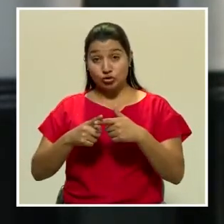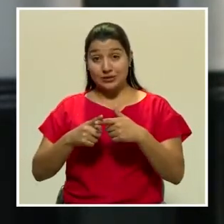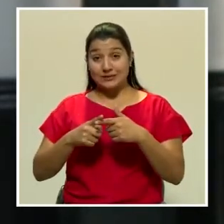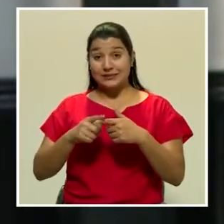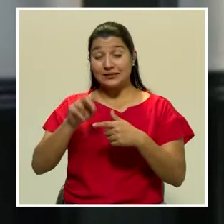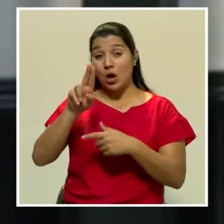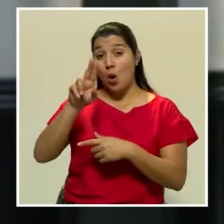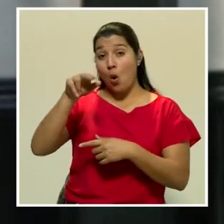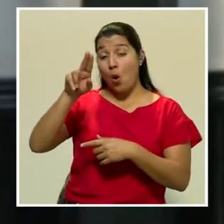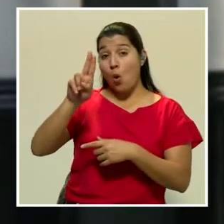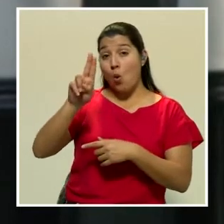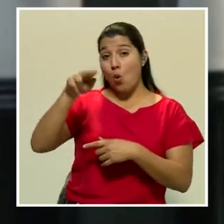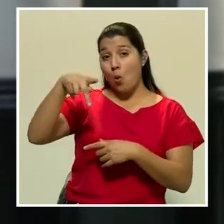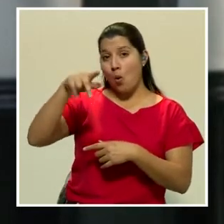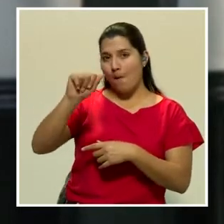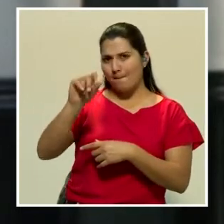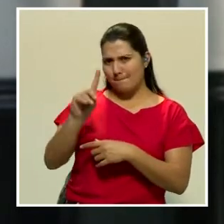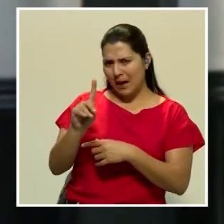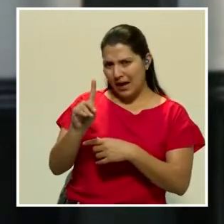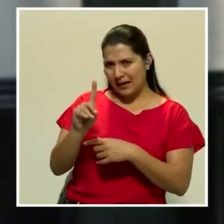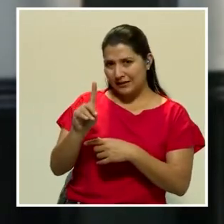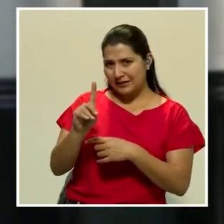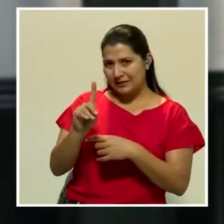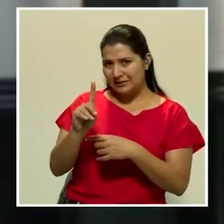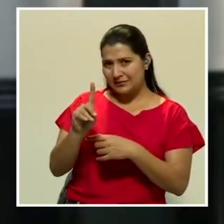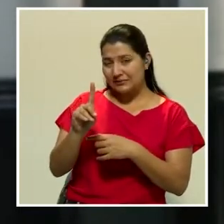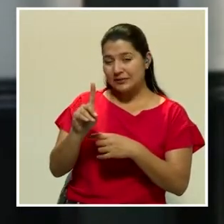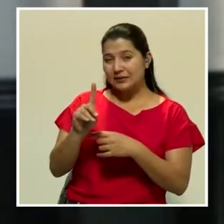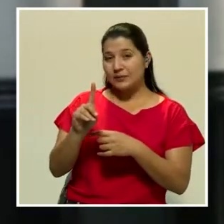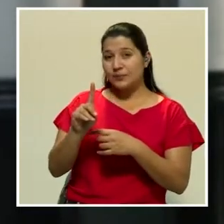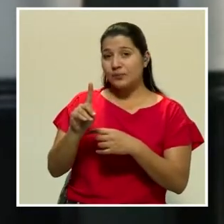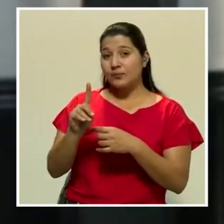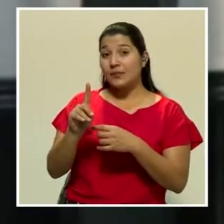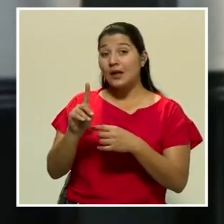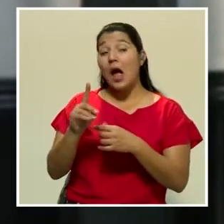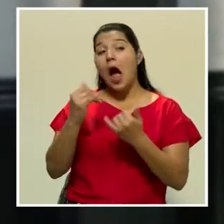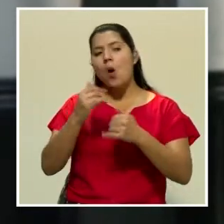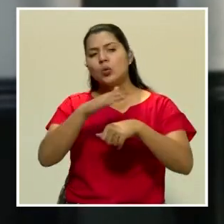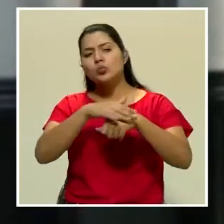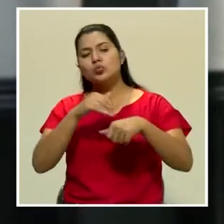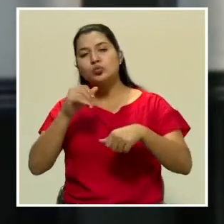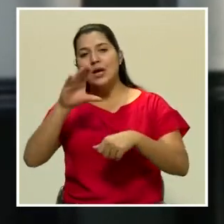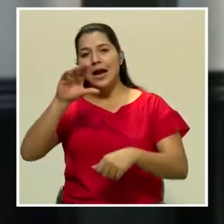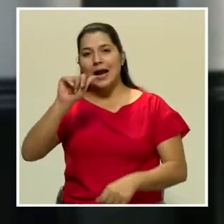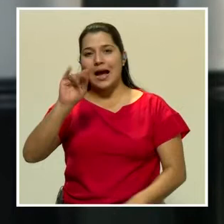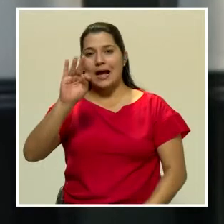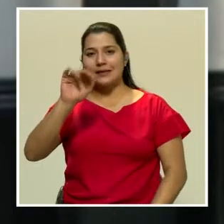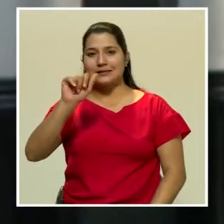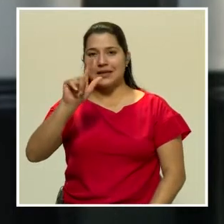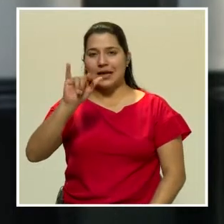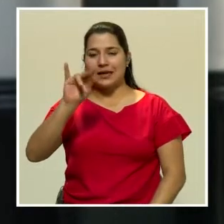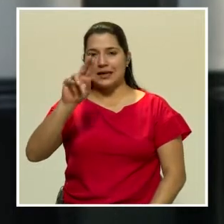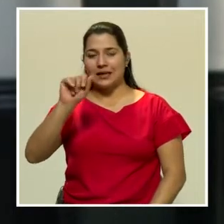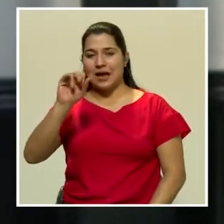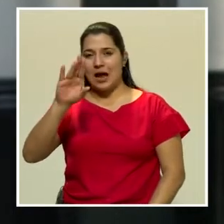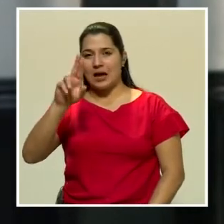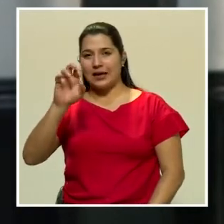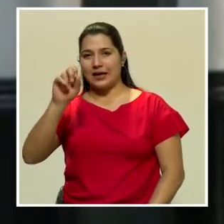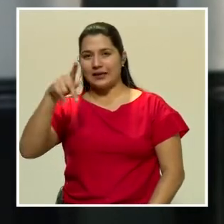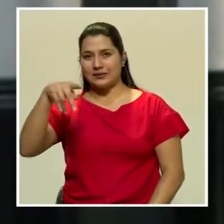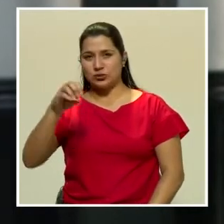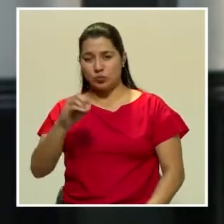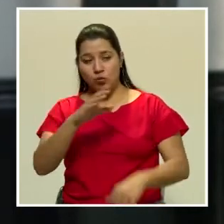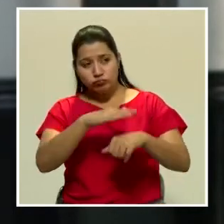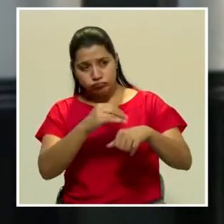esta situación. Precisamente se va a llamar a comparecer a la defensora de los habitantes, Catalina Crespo, y también se solicitará